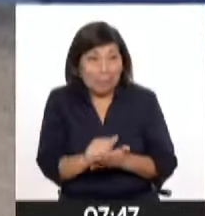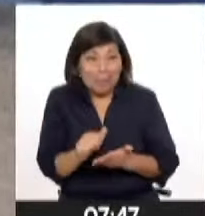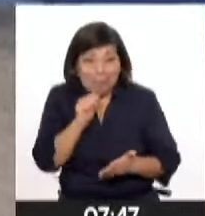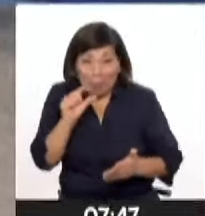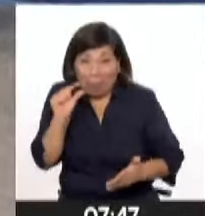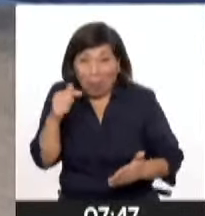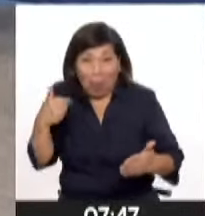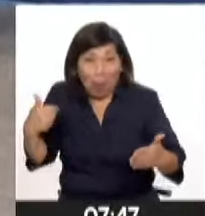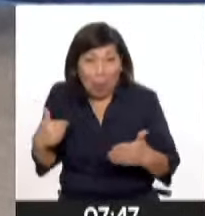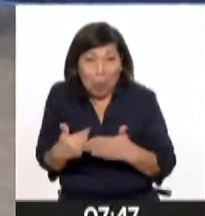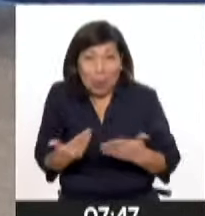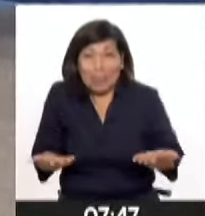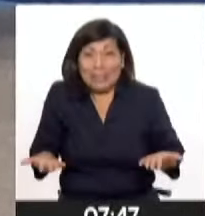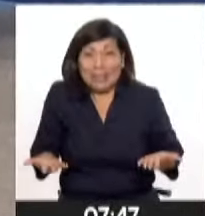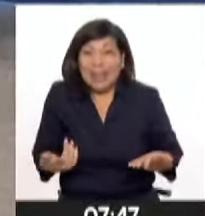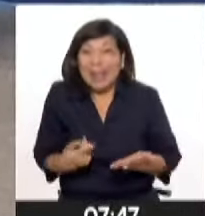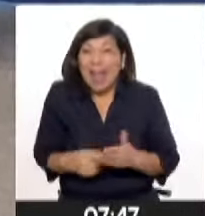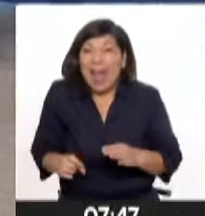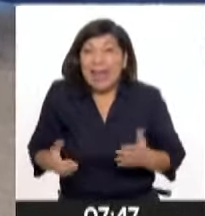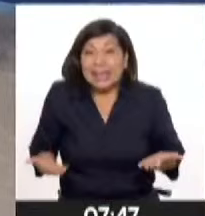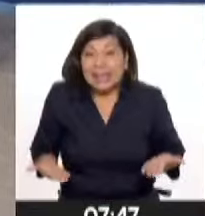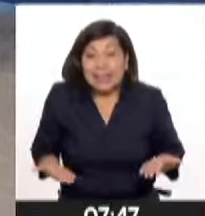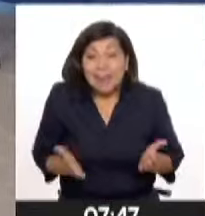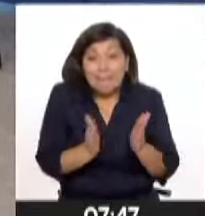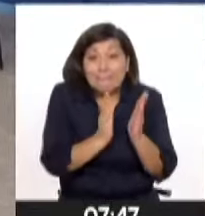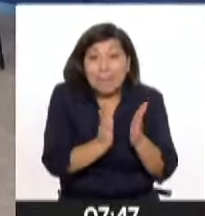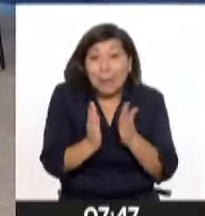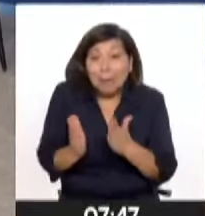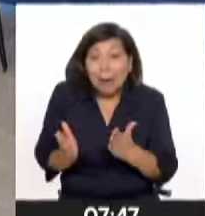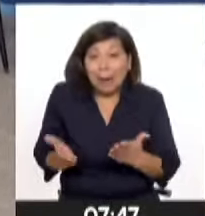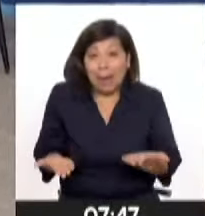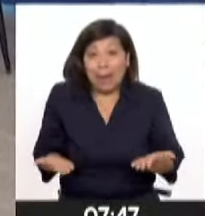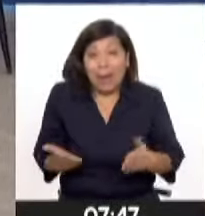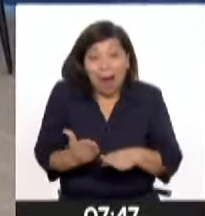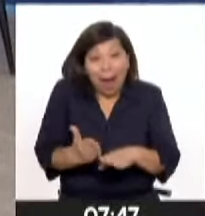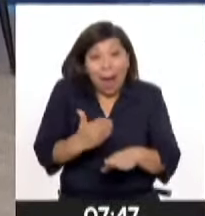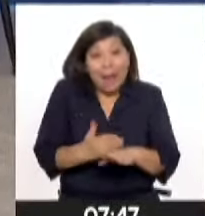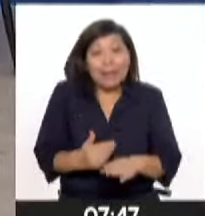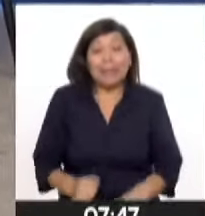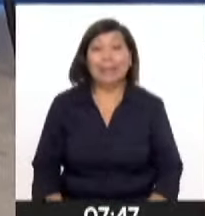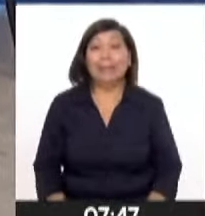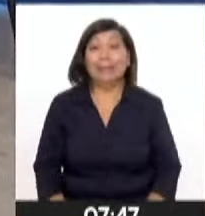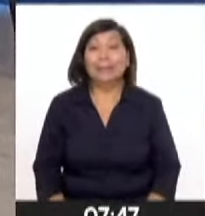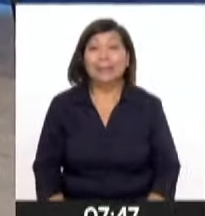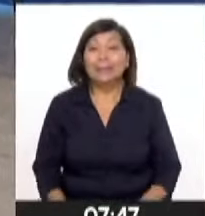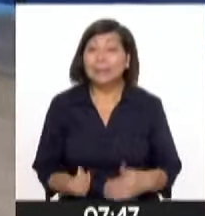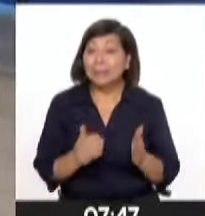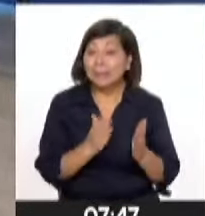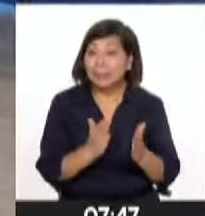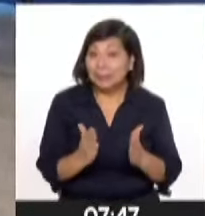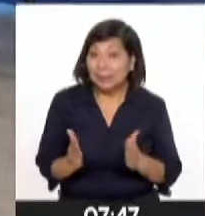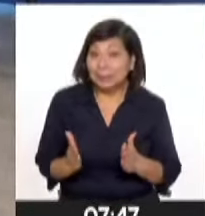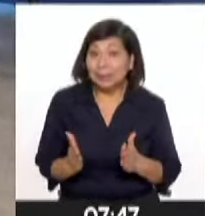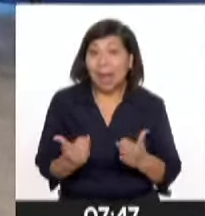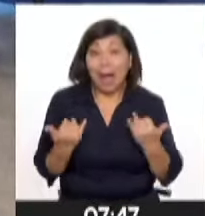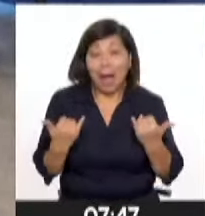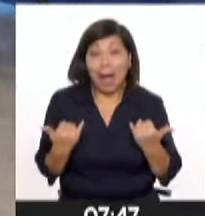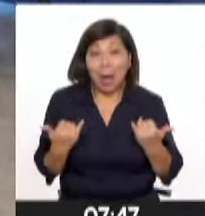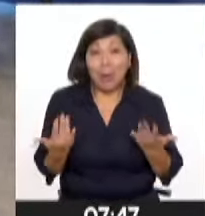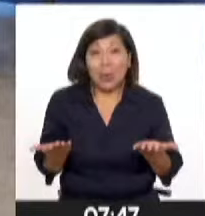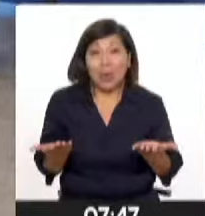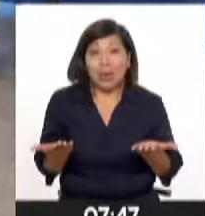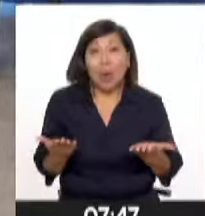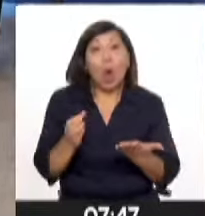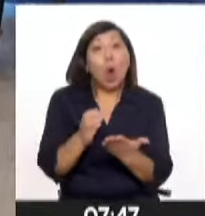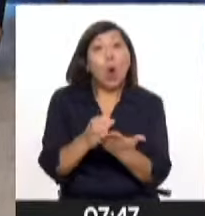Es decir, las acciones de preparación tienen que empezar ya. Por eso, las acciones de preparación van a ser ahorita a través